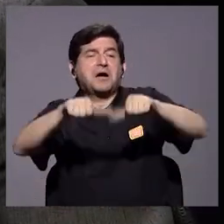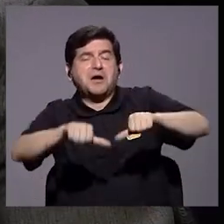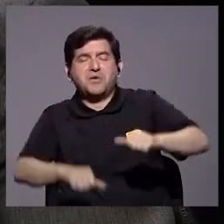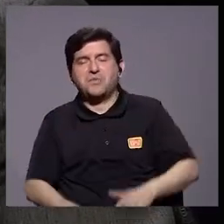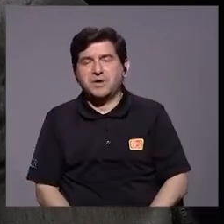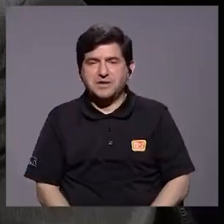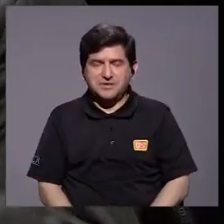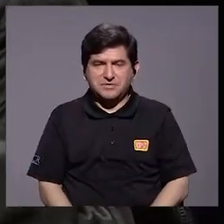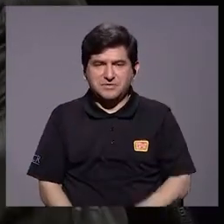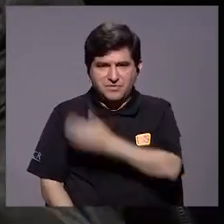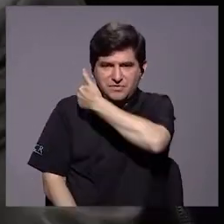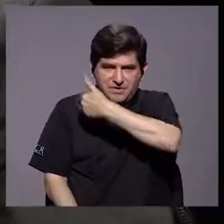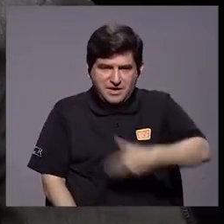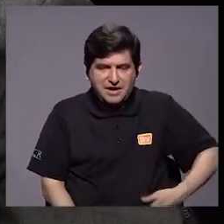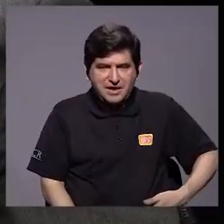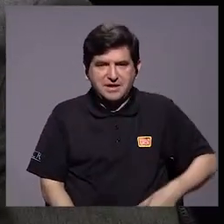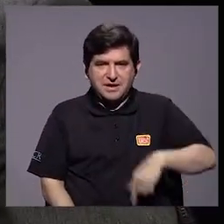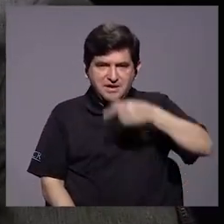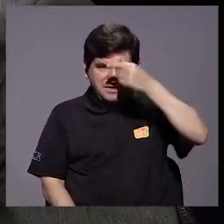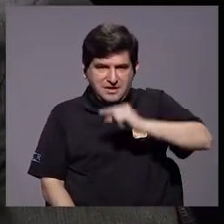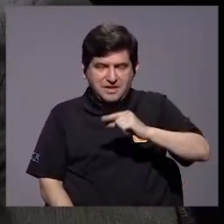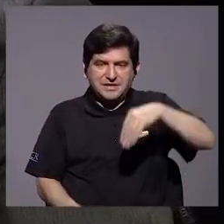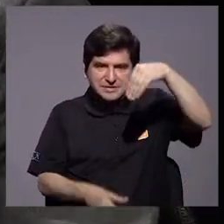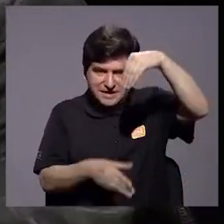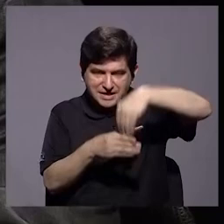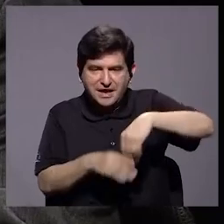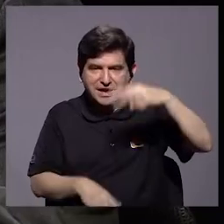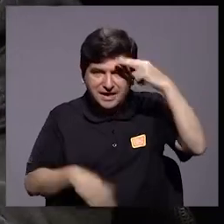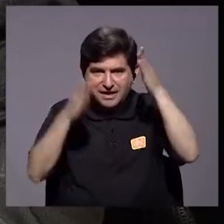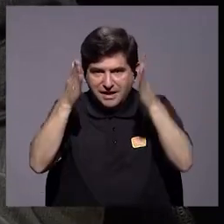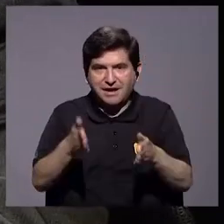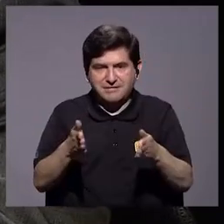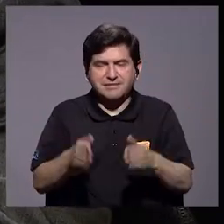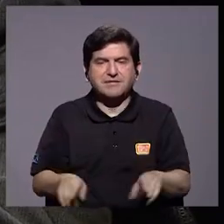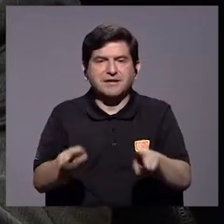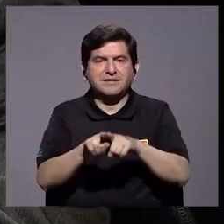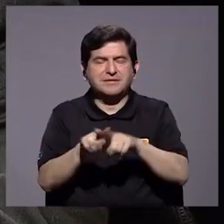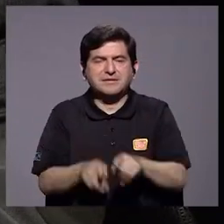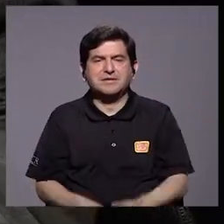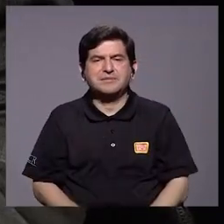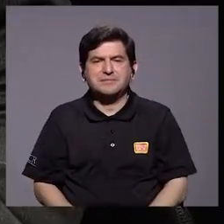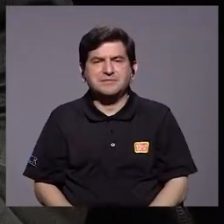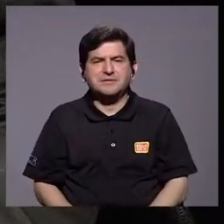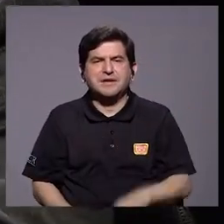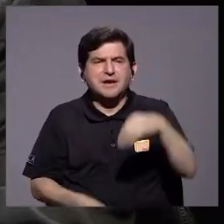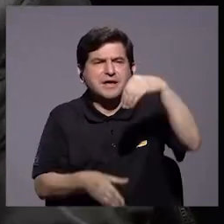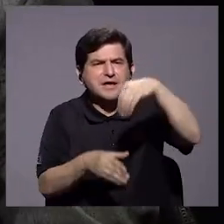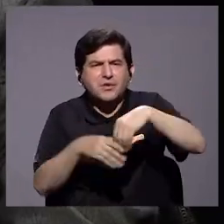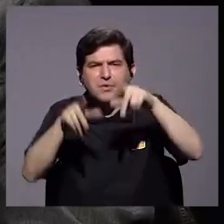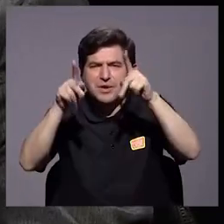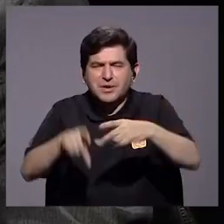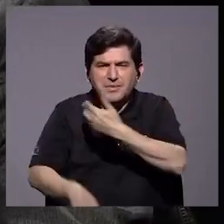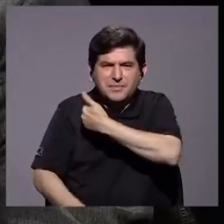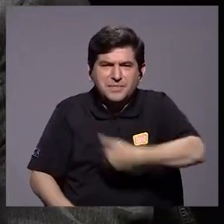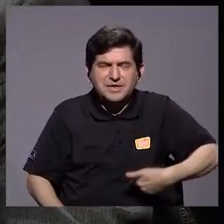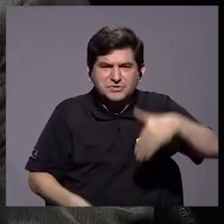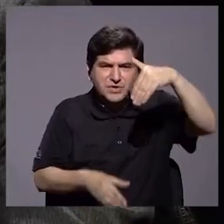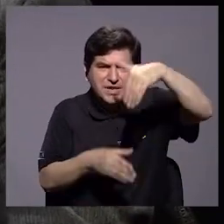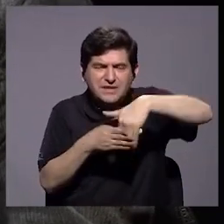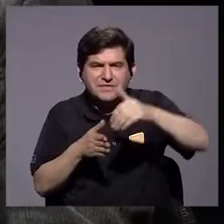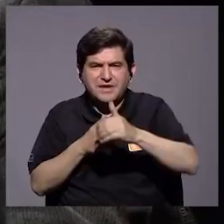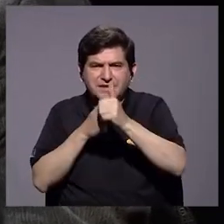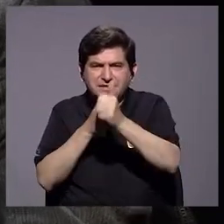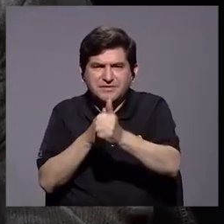grecia que además involucra unos mexicanos que involucran a dirigentes o gente del área no metido en la dirigencia de